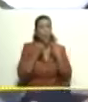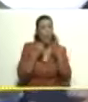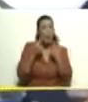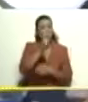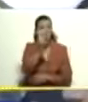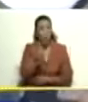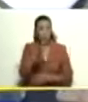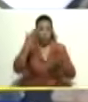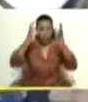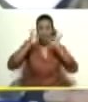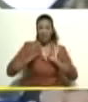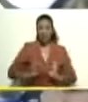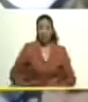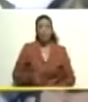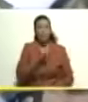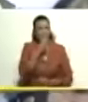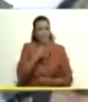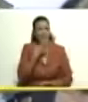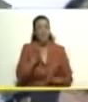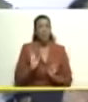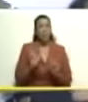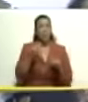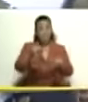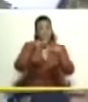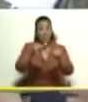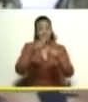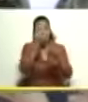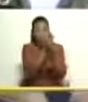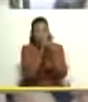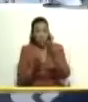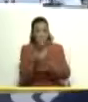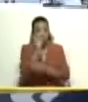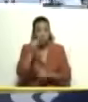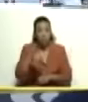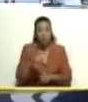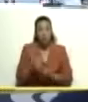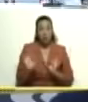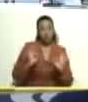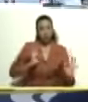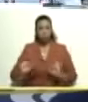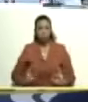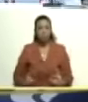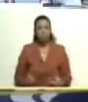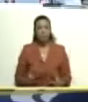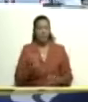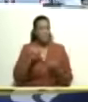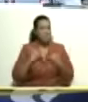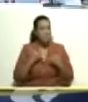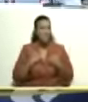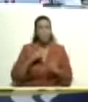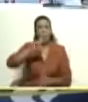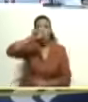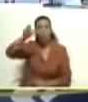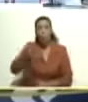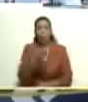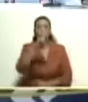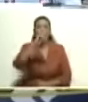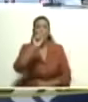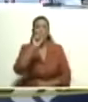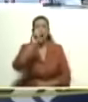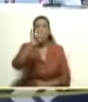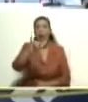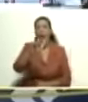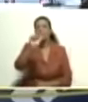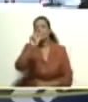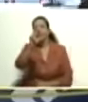usan, hermosísimo, es diseñado por ustedes, ¿verdad? ¿Ah? Made in Guayana. Ah, bueno,